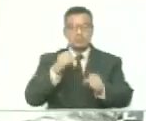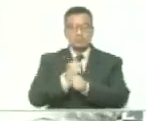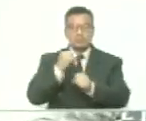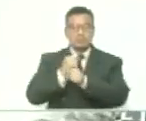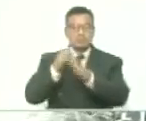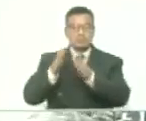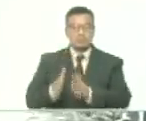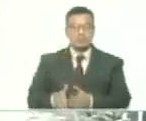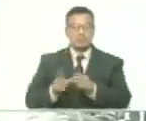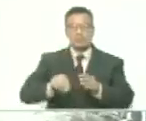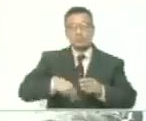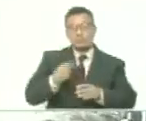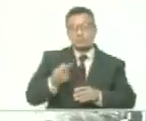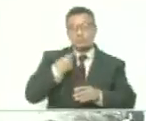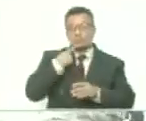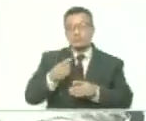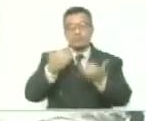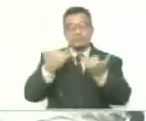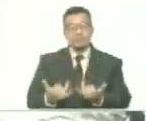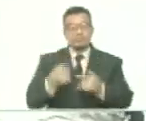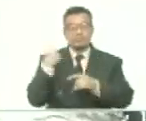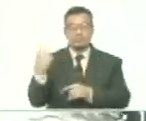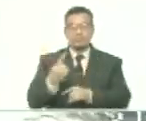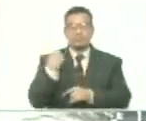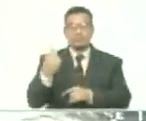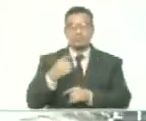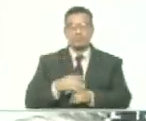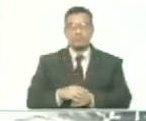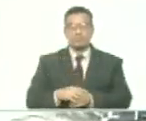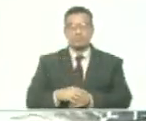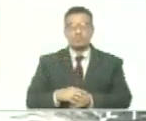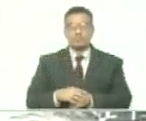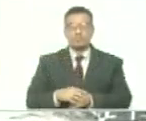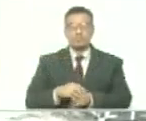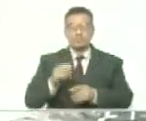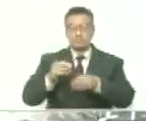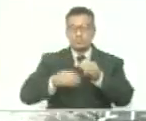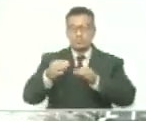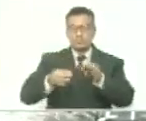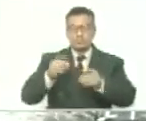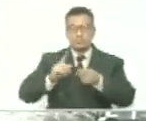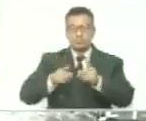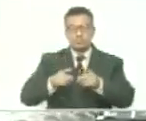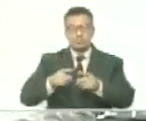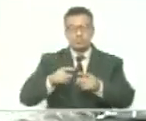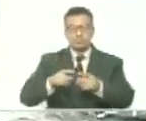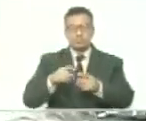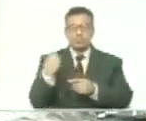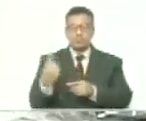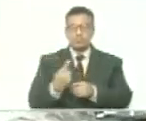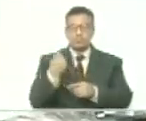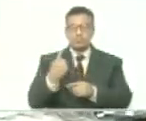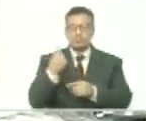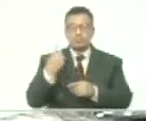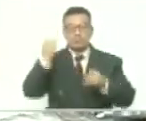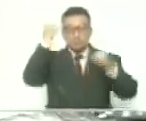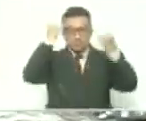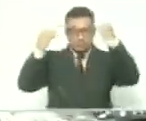trabajadores, no podemos dejarlos ahora solos, justificando semejante soledad en la